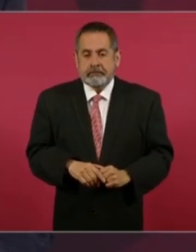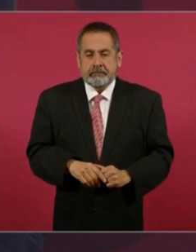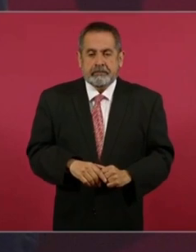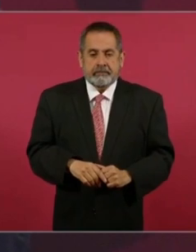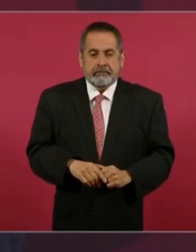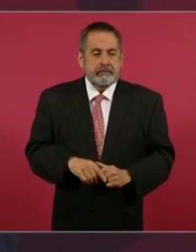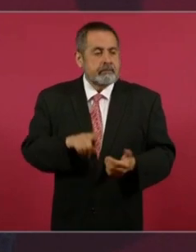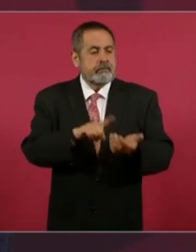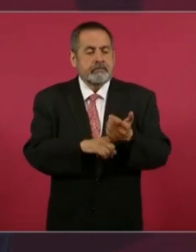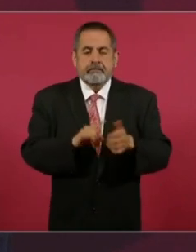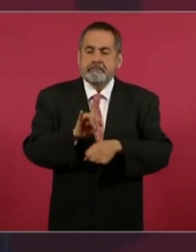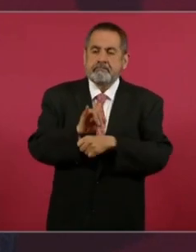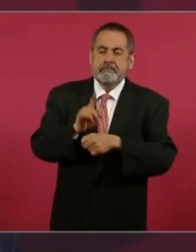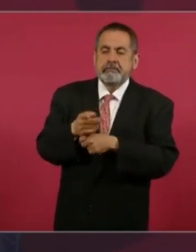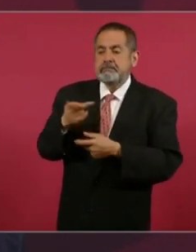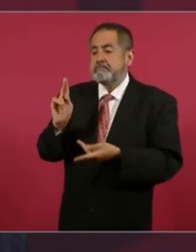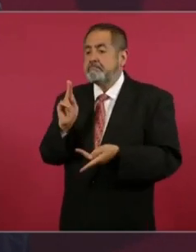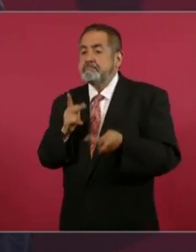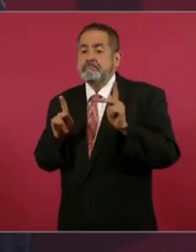la simulación.